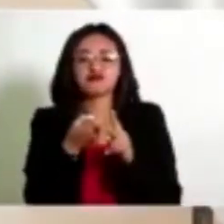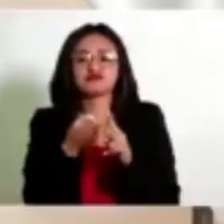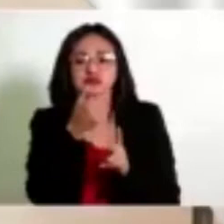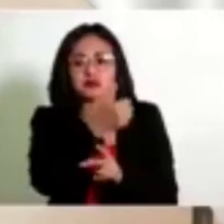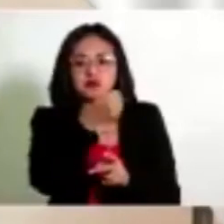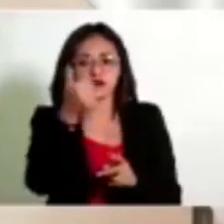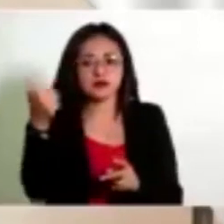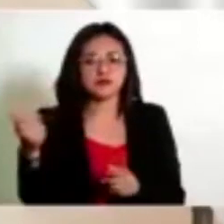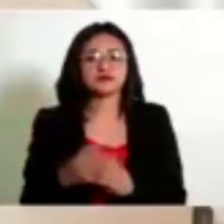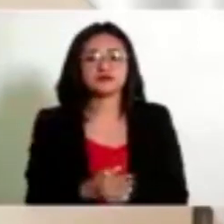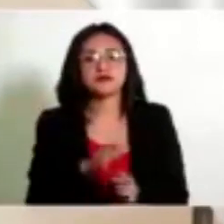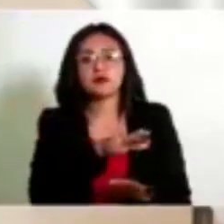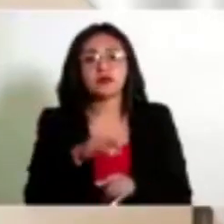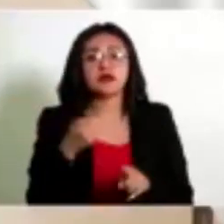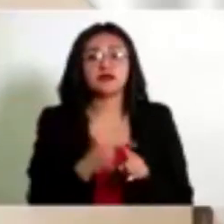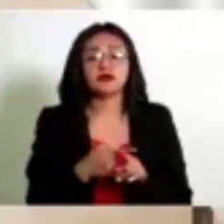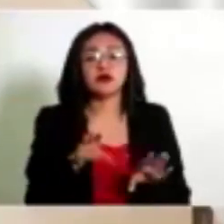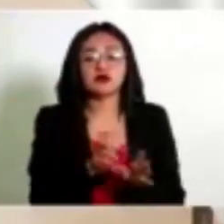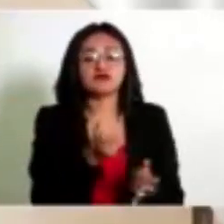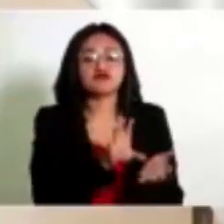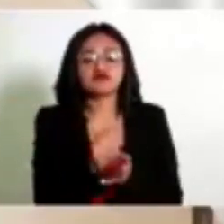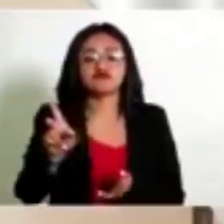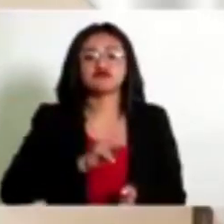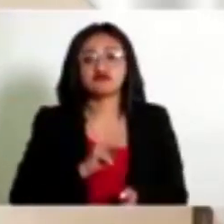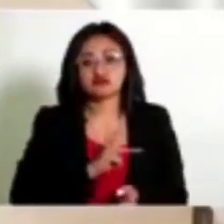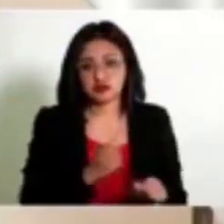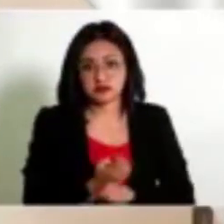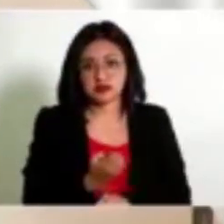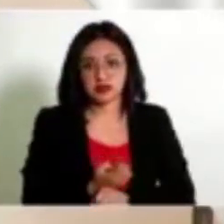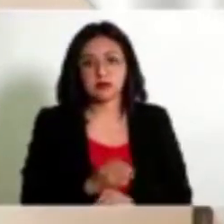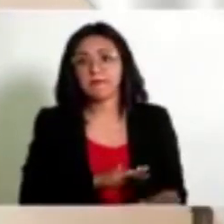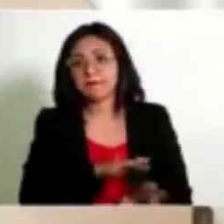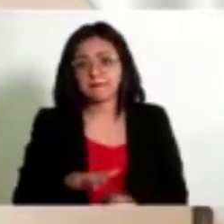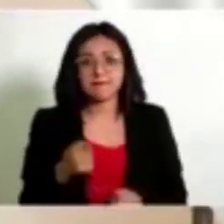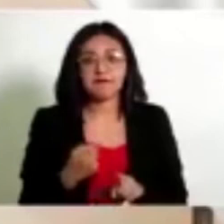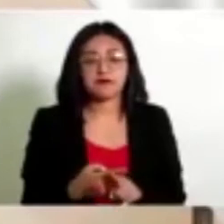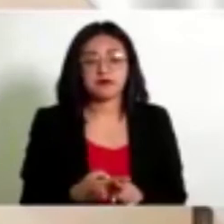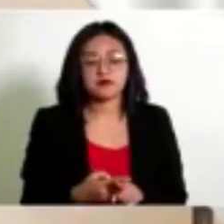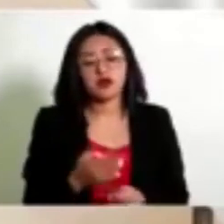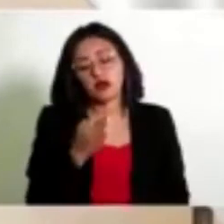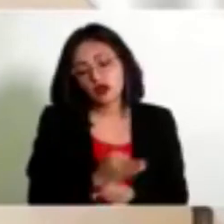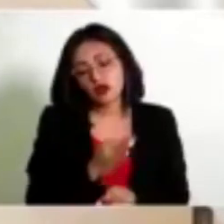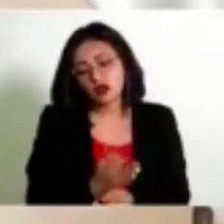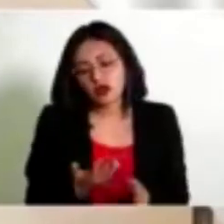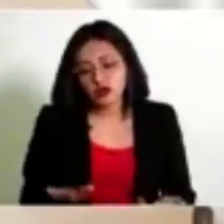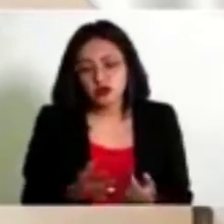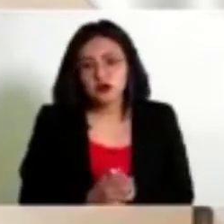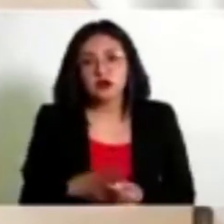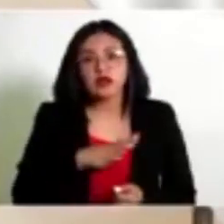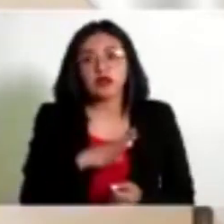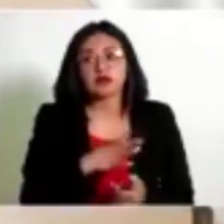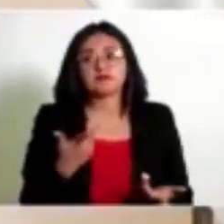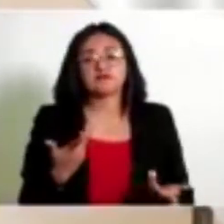entidad además de los ingresos propios entonces ya hay certidumbre bueno habrá